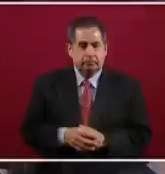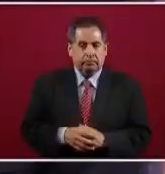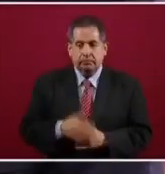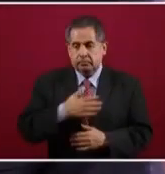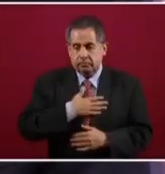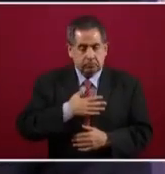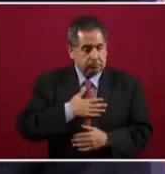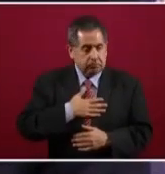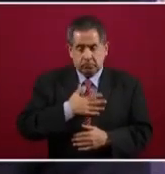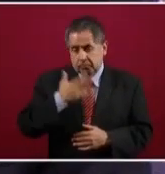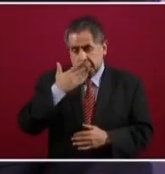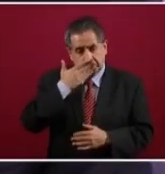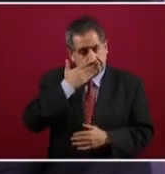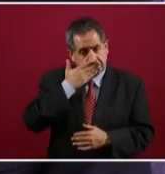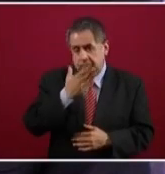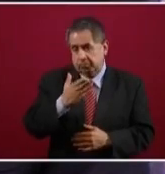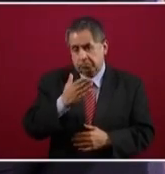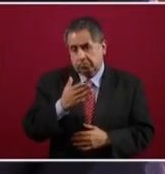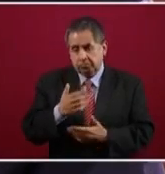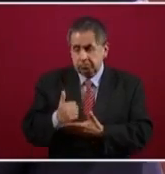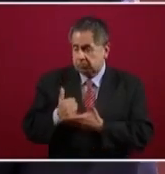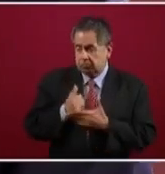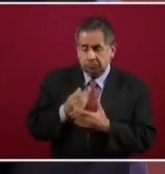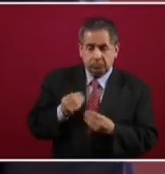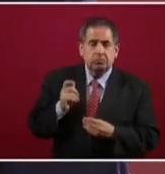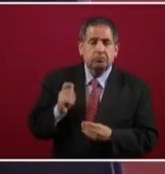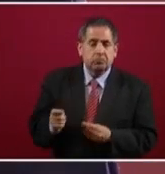ha resultado